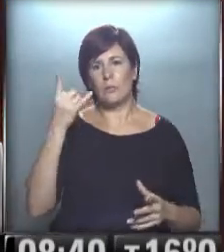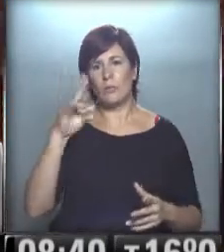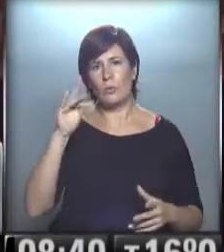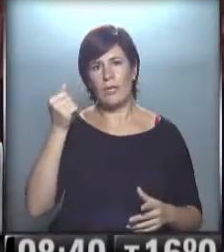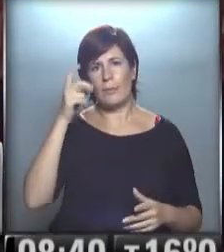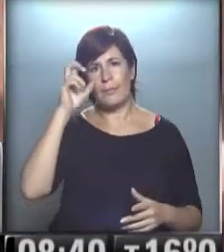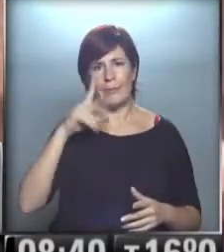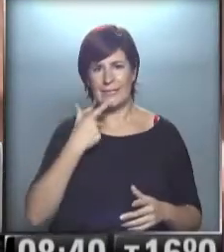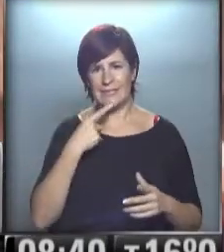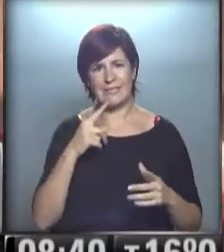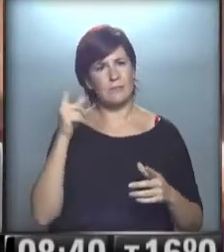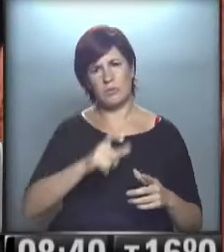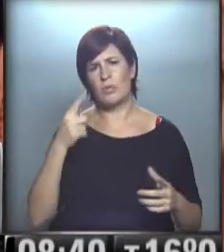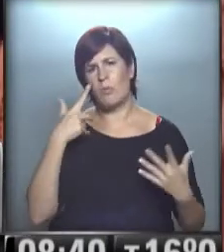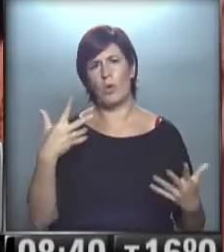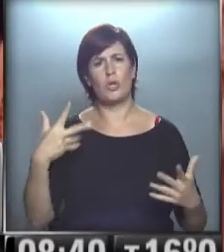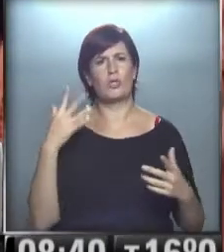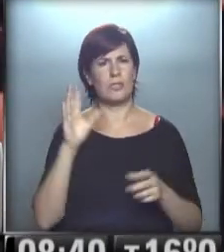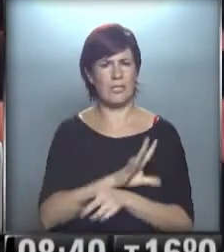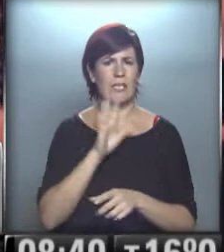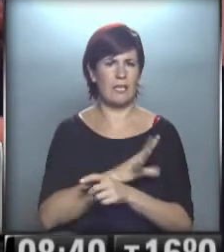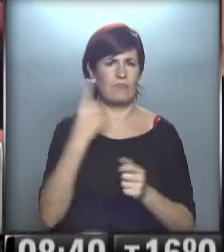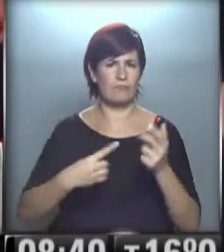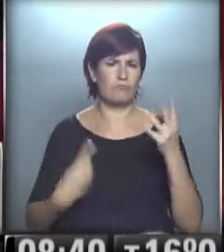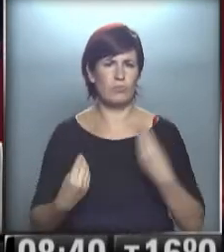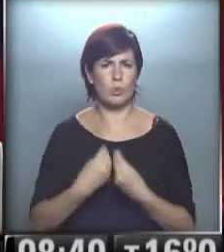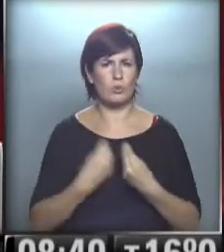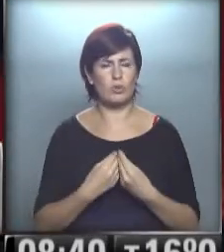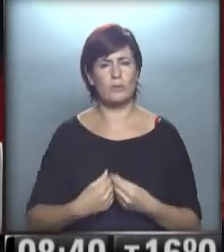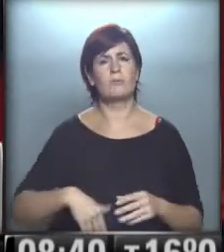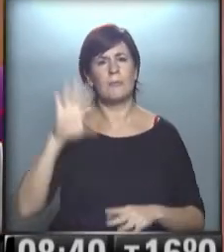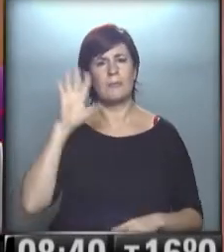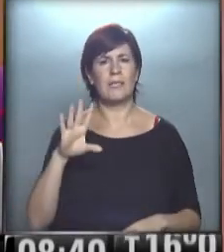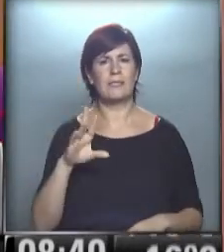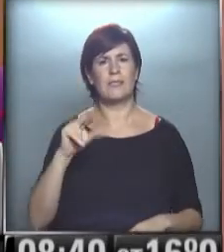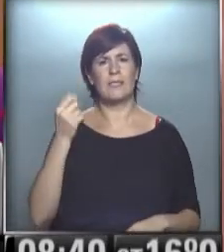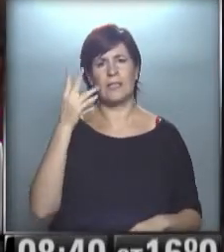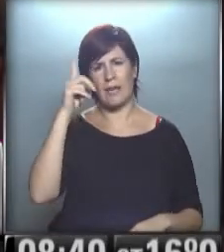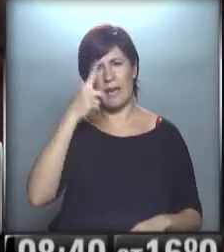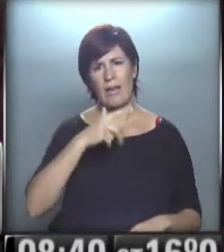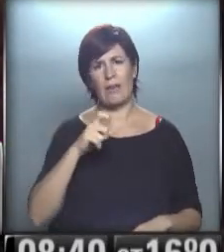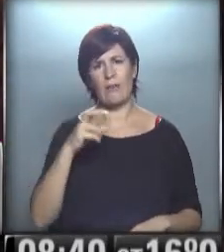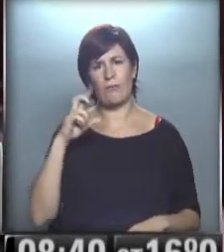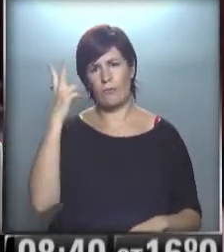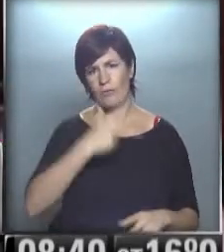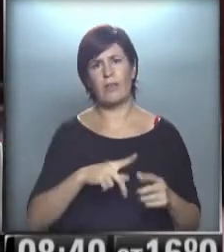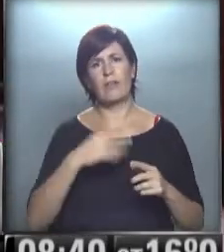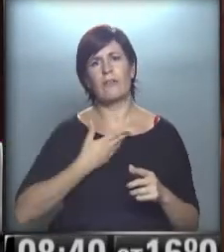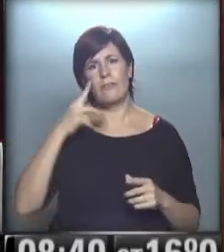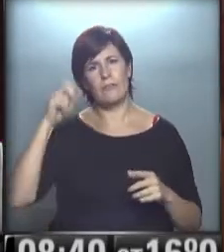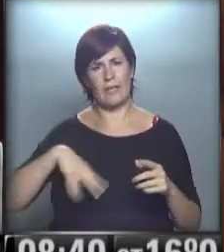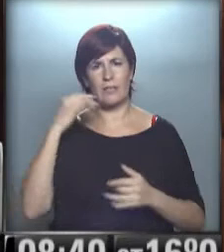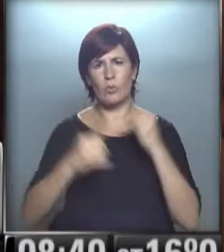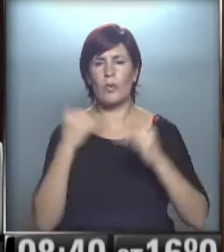de esta película? Una maravilla, la cantidad de actores conocidos. Y ahí a la cabeza, el señor Ralph Fiennes para contar exóticas aventuras